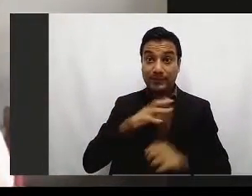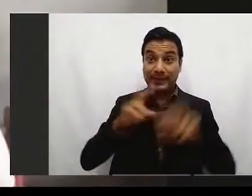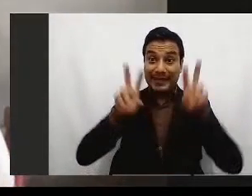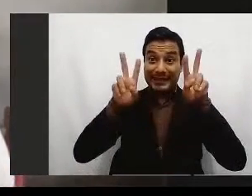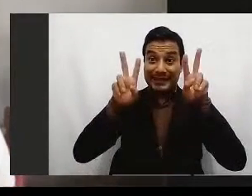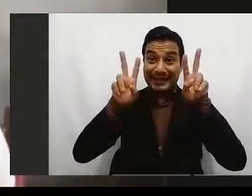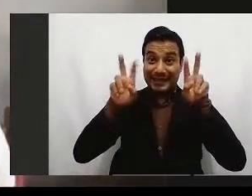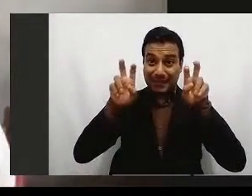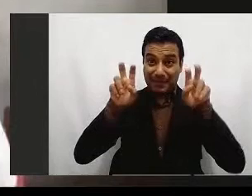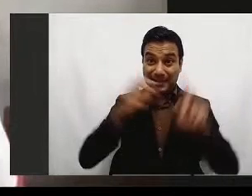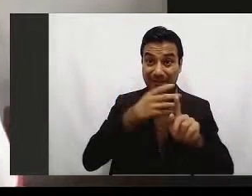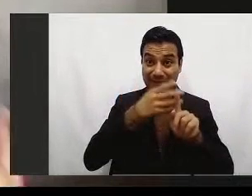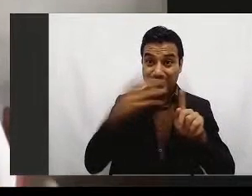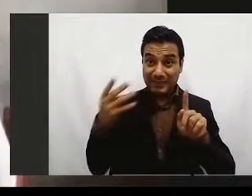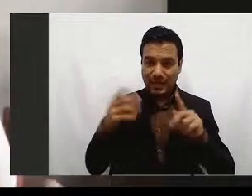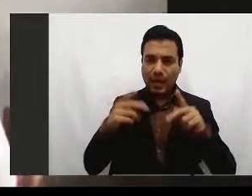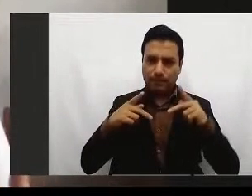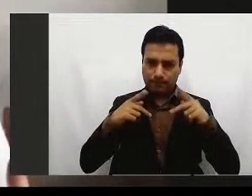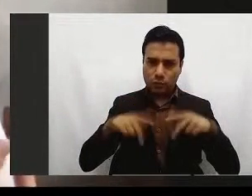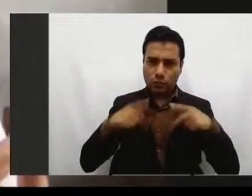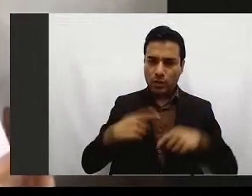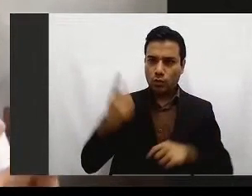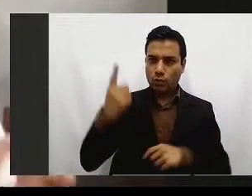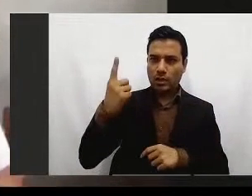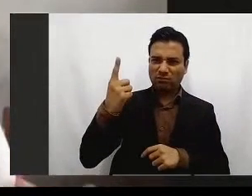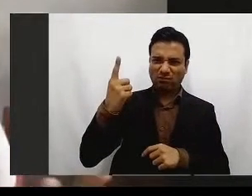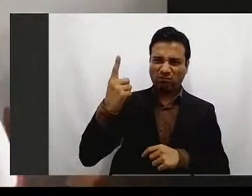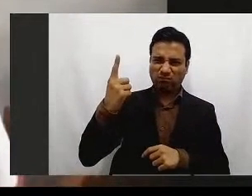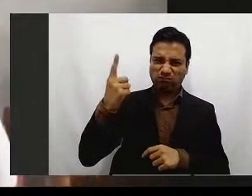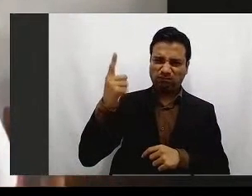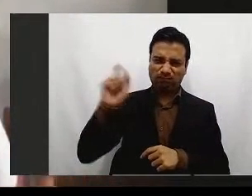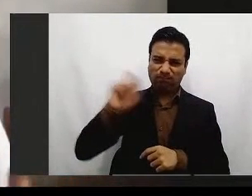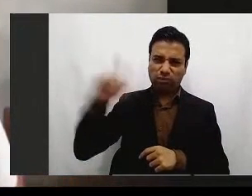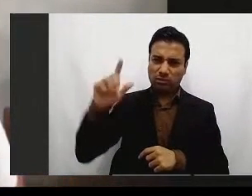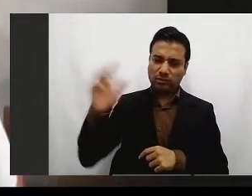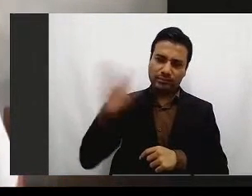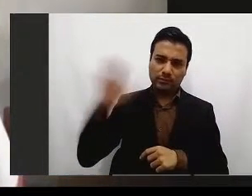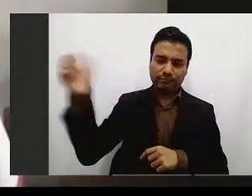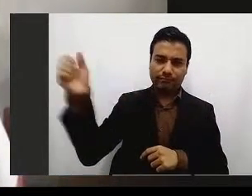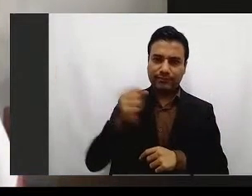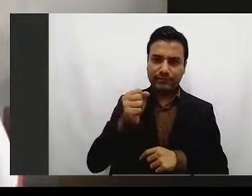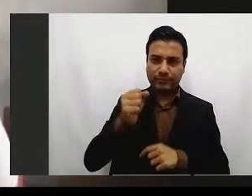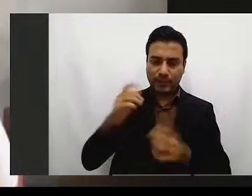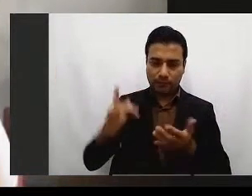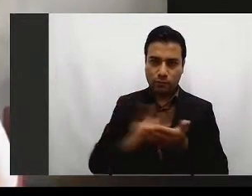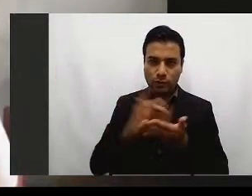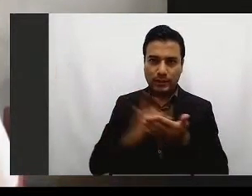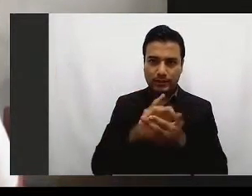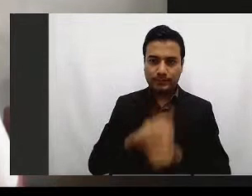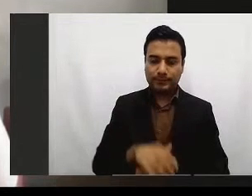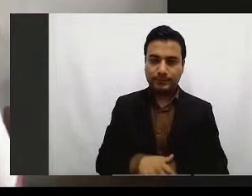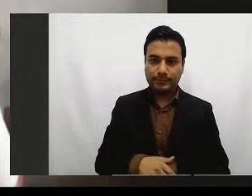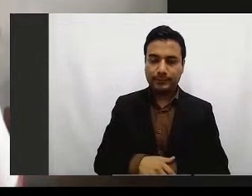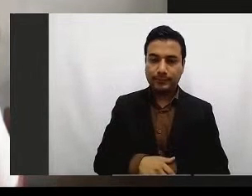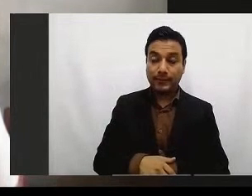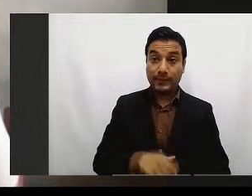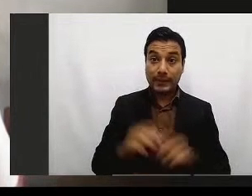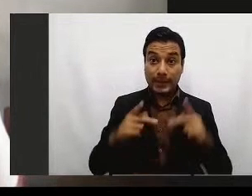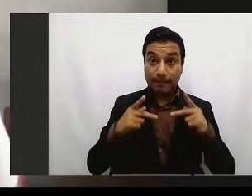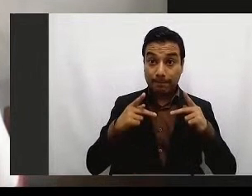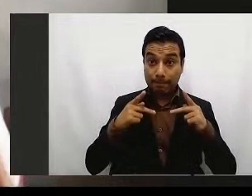mucha experiencia de campo ahí, porque es importante en esta guía y en este acompañamiento que la opinión de los